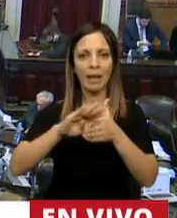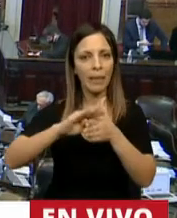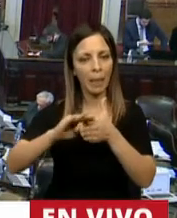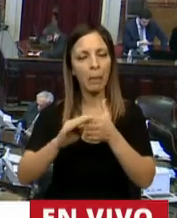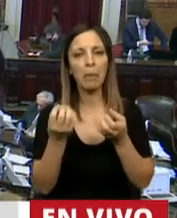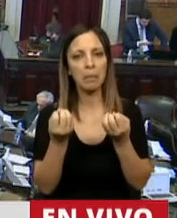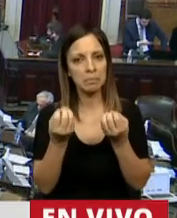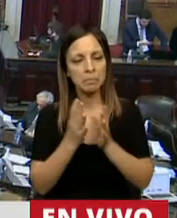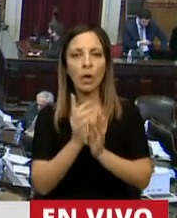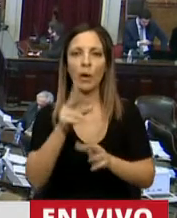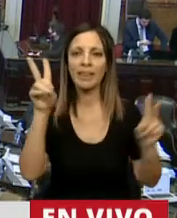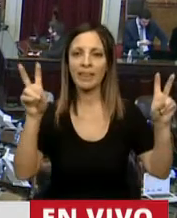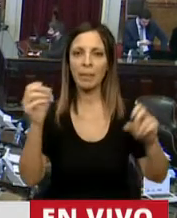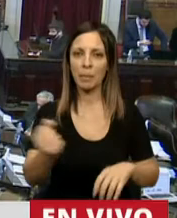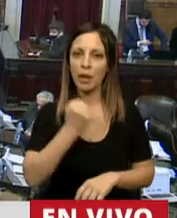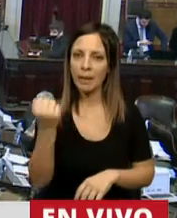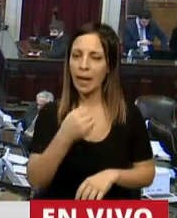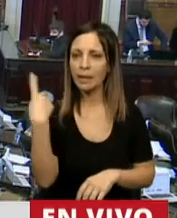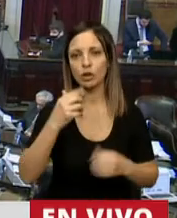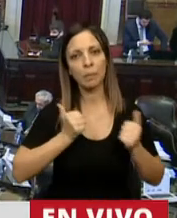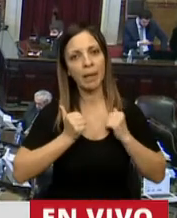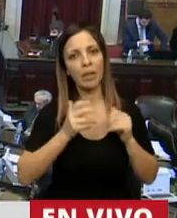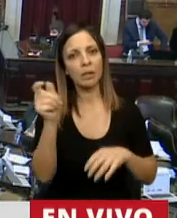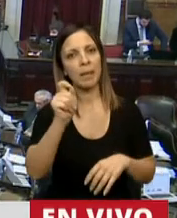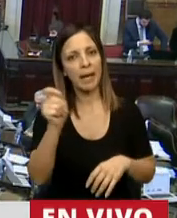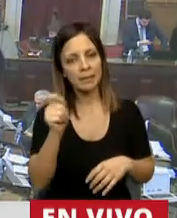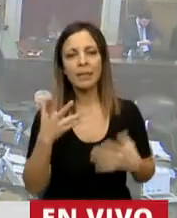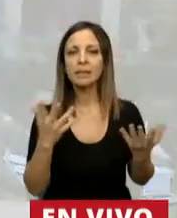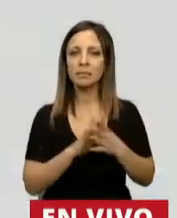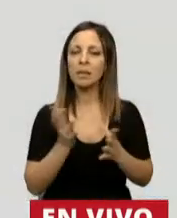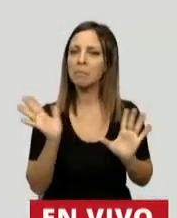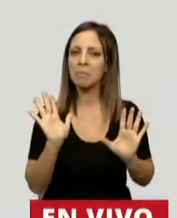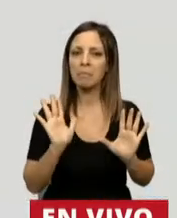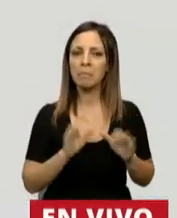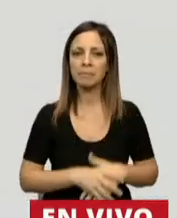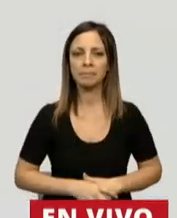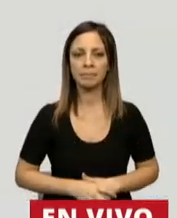tema importante que lo veníamos esperando hace meses y que más allá